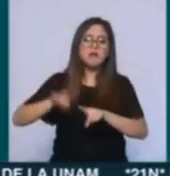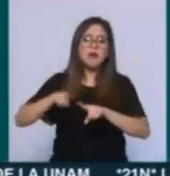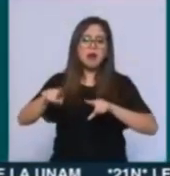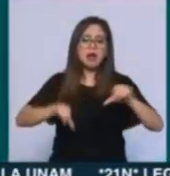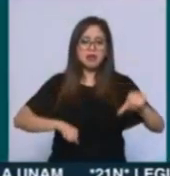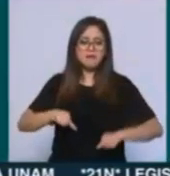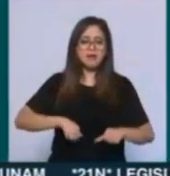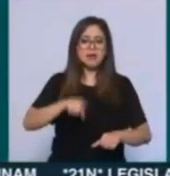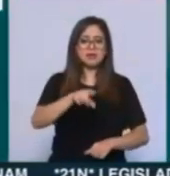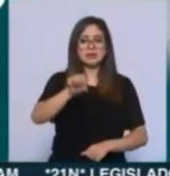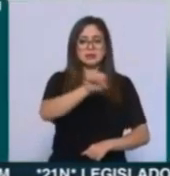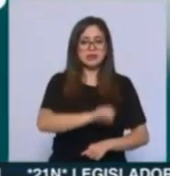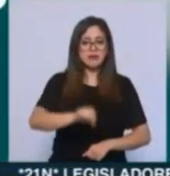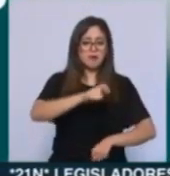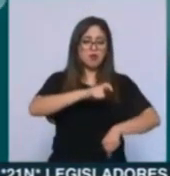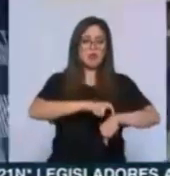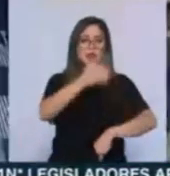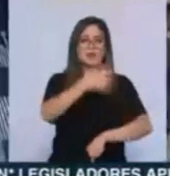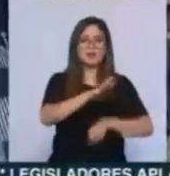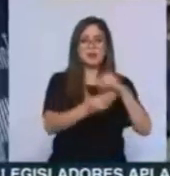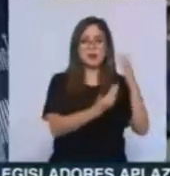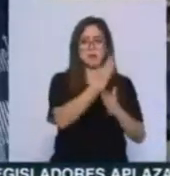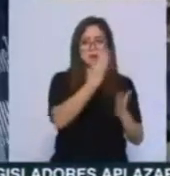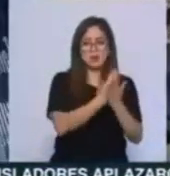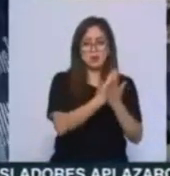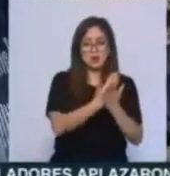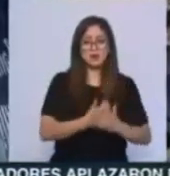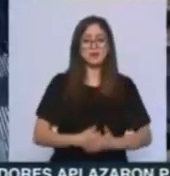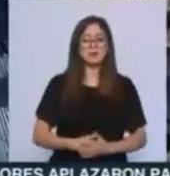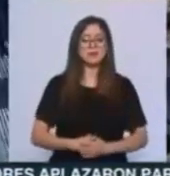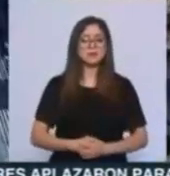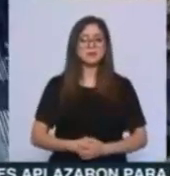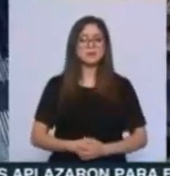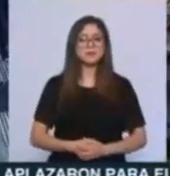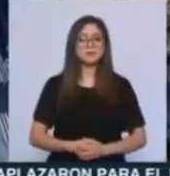actividades el sábado a partir de las 10 de la mañana. Cintia Carranza, 21 Noticias.